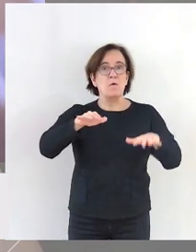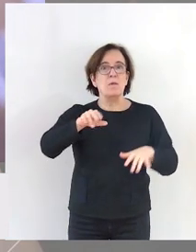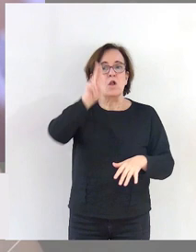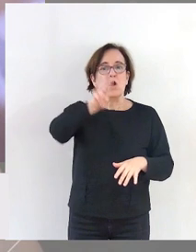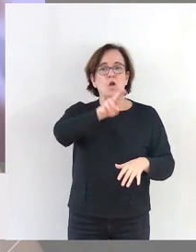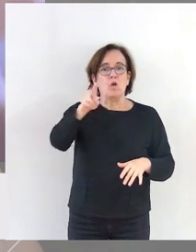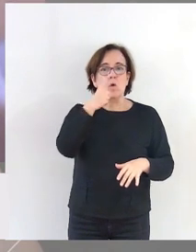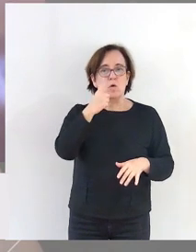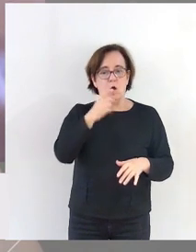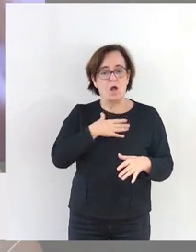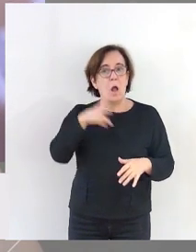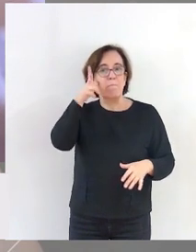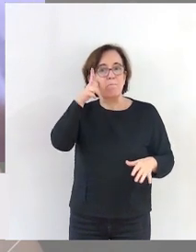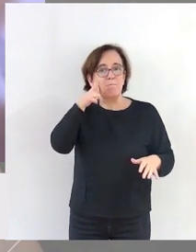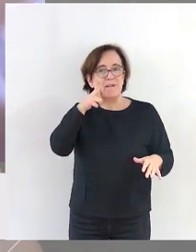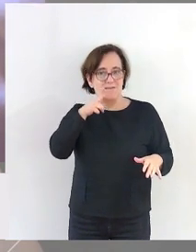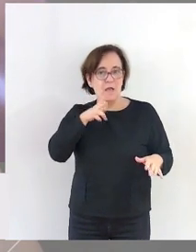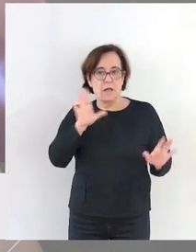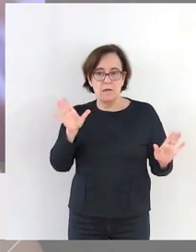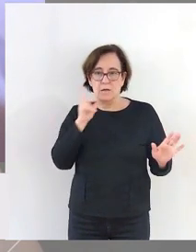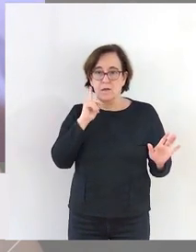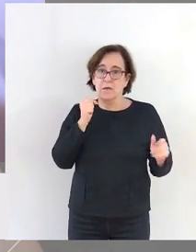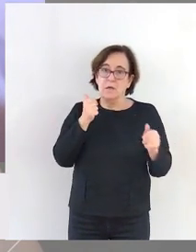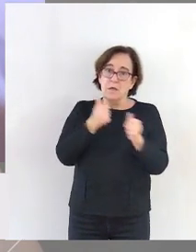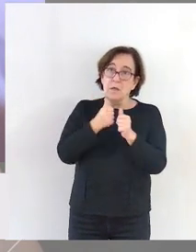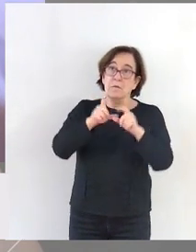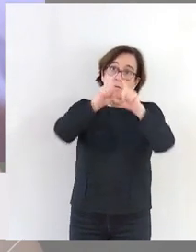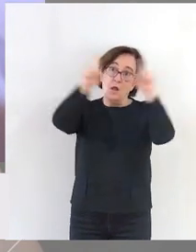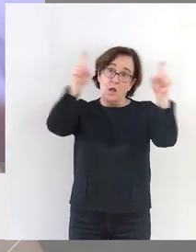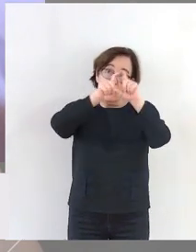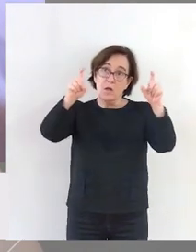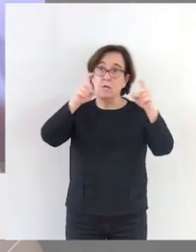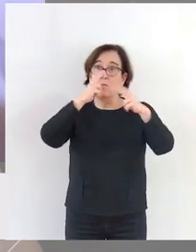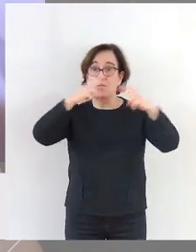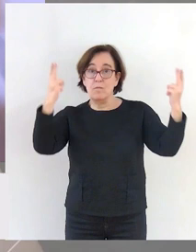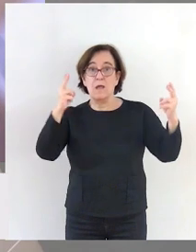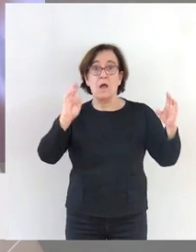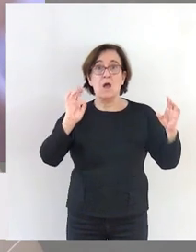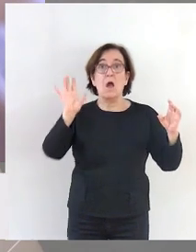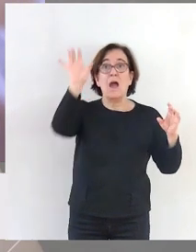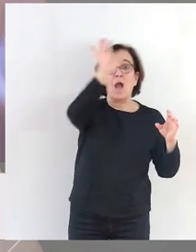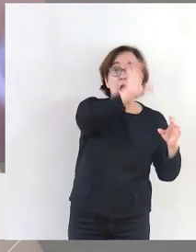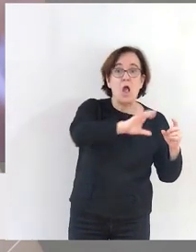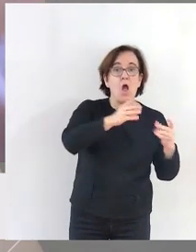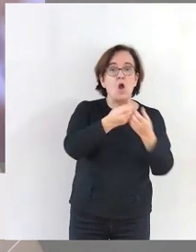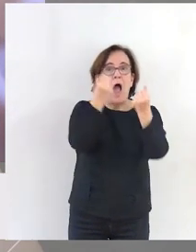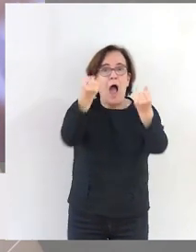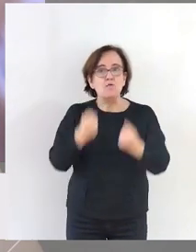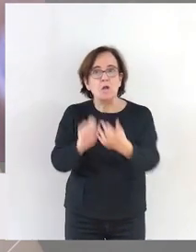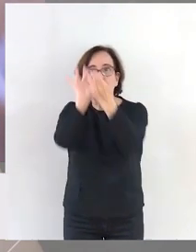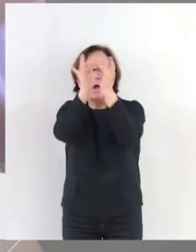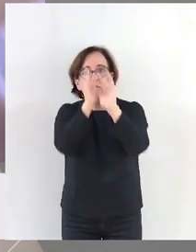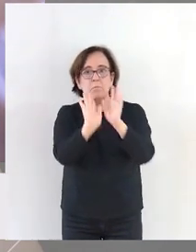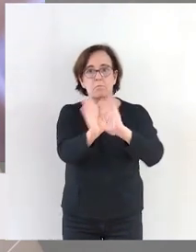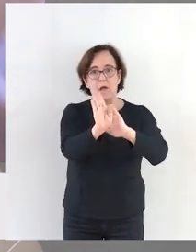estamos en una situación privilegiada como decía antes como auxiliares de los poderes públicos de todas las sociedades Nacionales con sus autoridades para